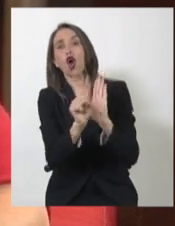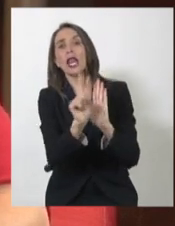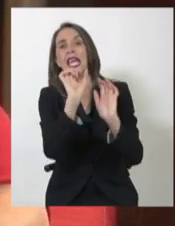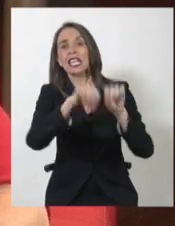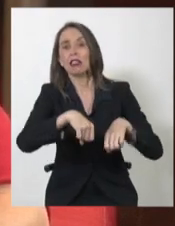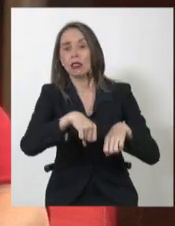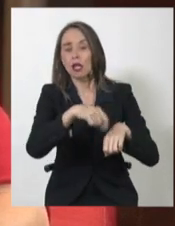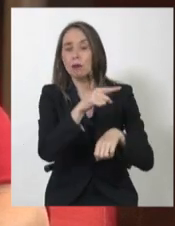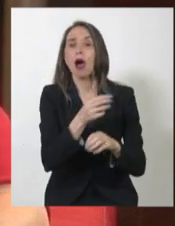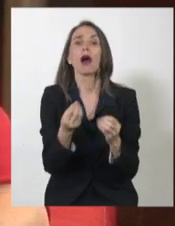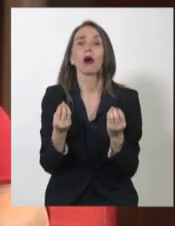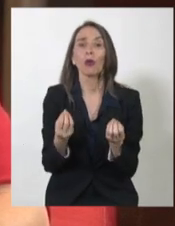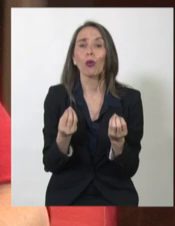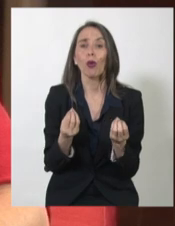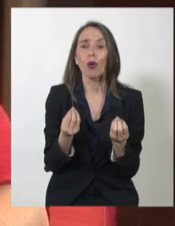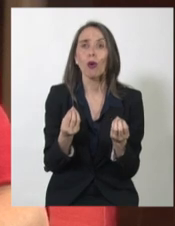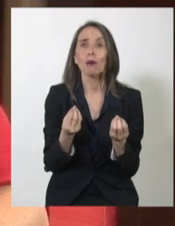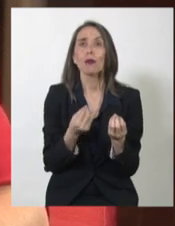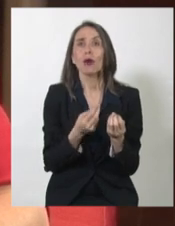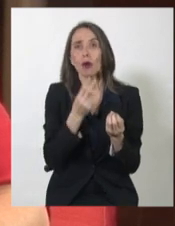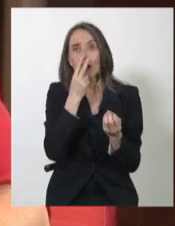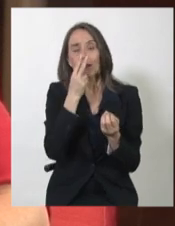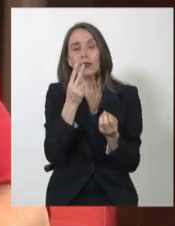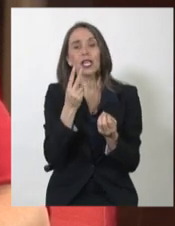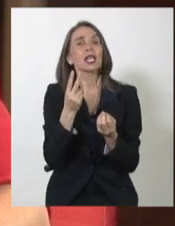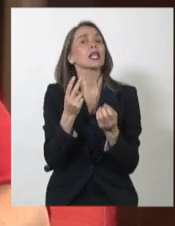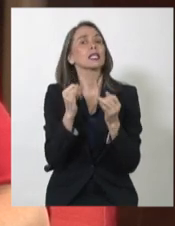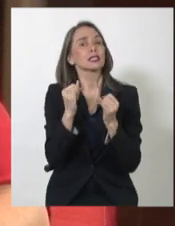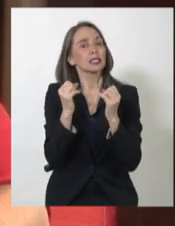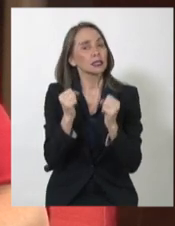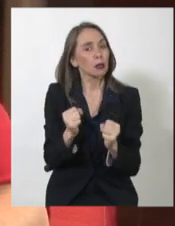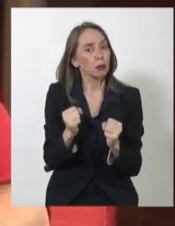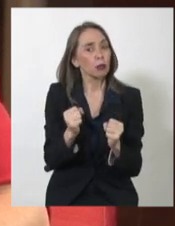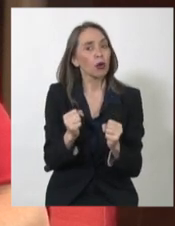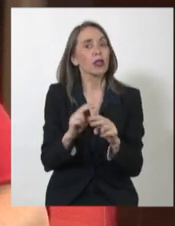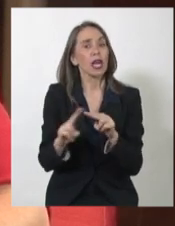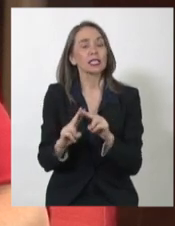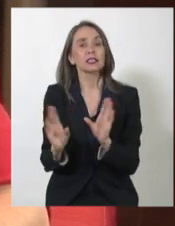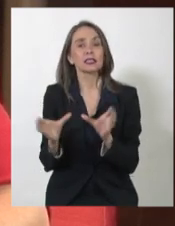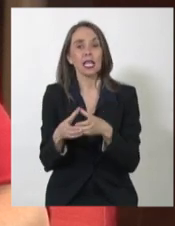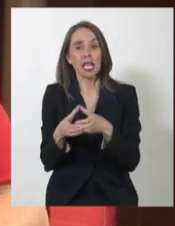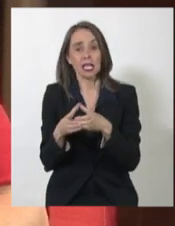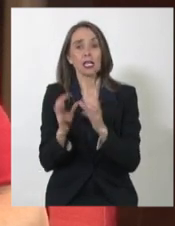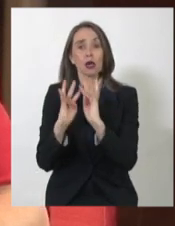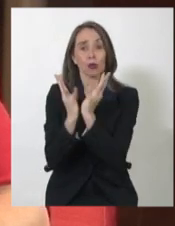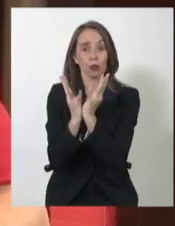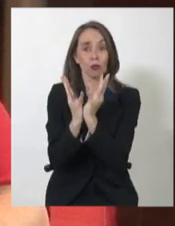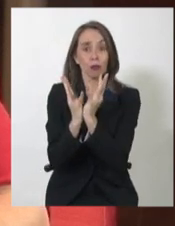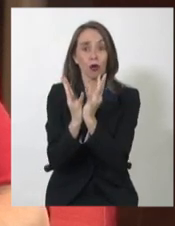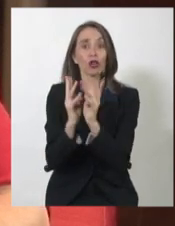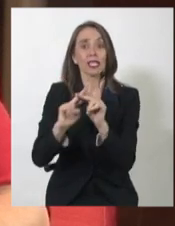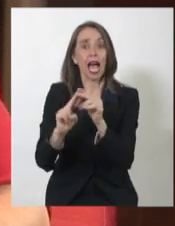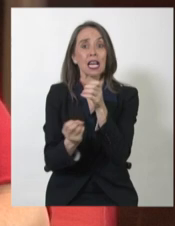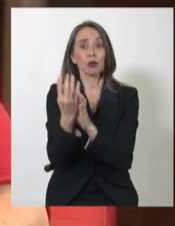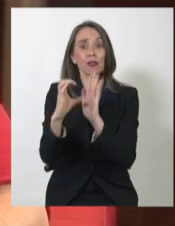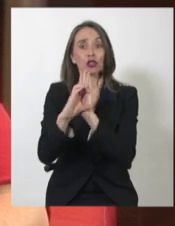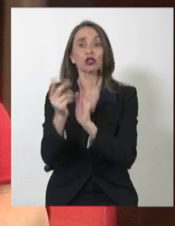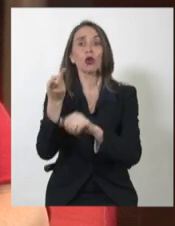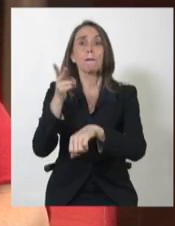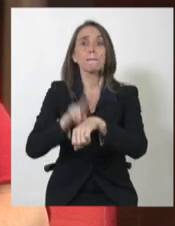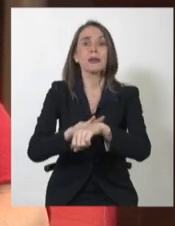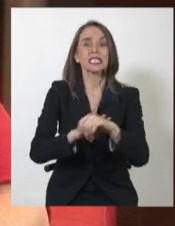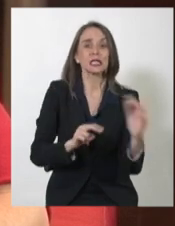posibilidad, la viabilidad de una convención mixta en este escenario? Y